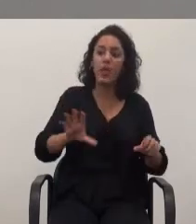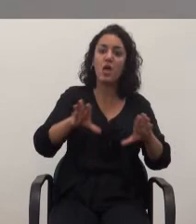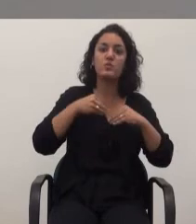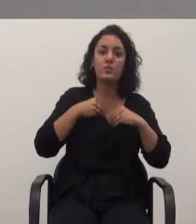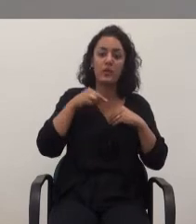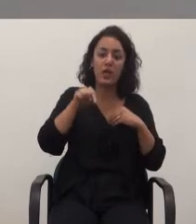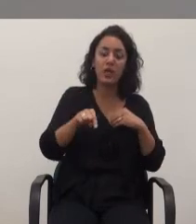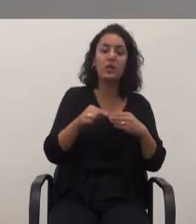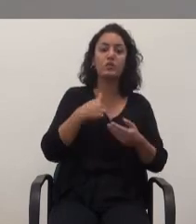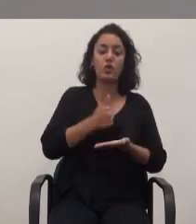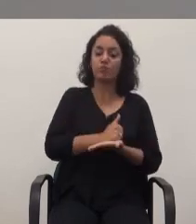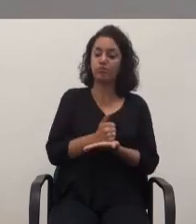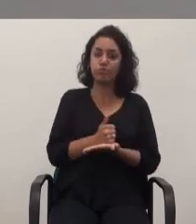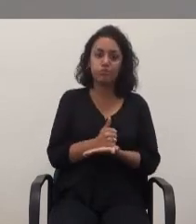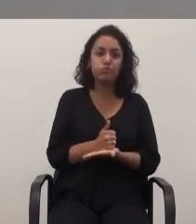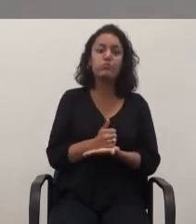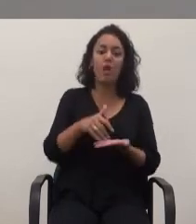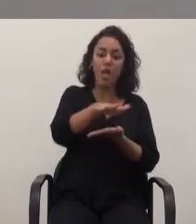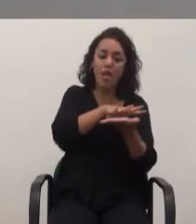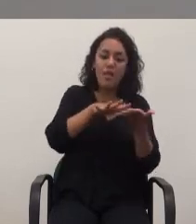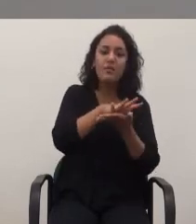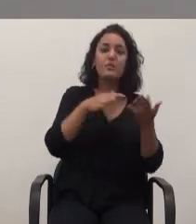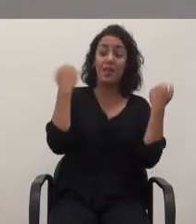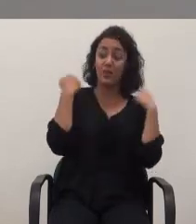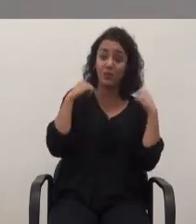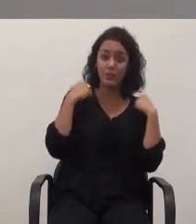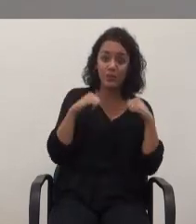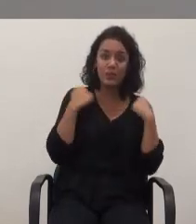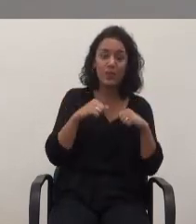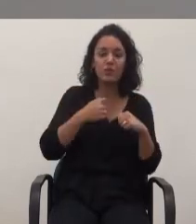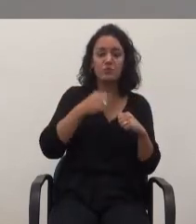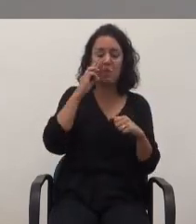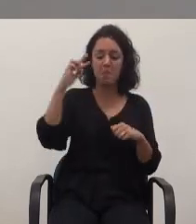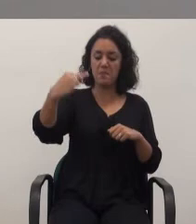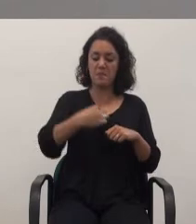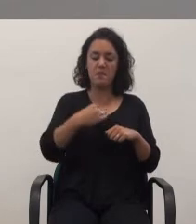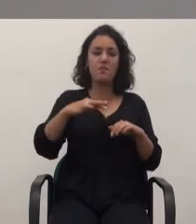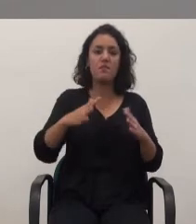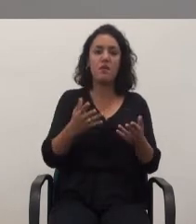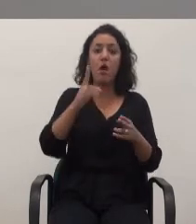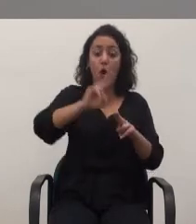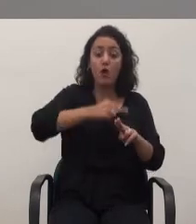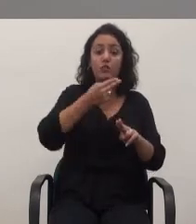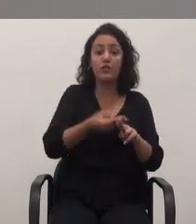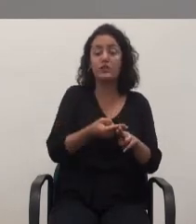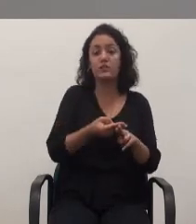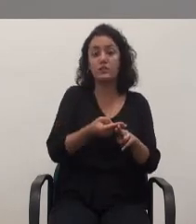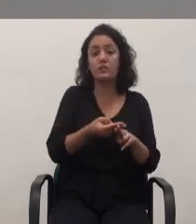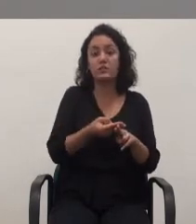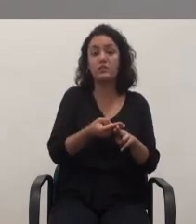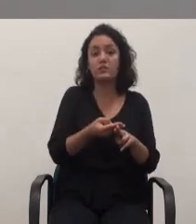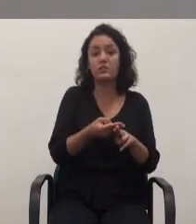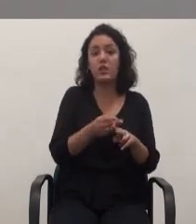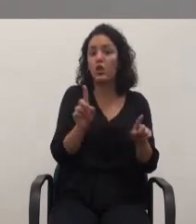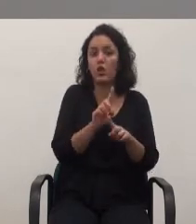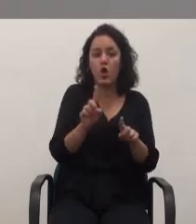posición dentro del campo de la educación física y mirarse a sí mismo, reconociendo también que, de nuevo, no en todas las áreas se ha logrado avanzar